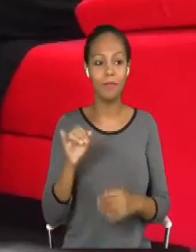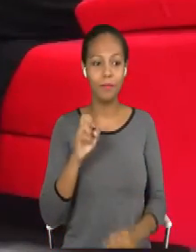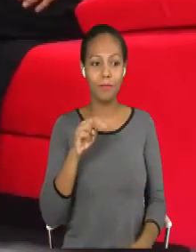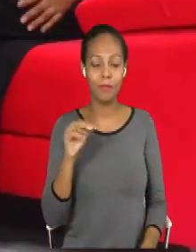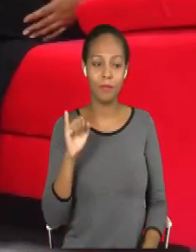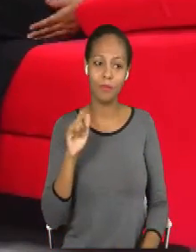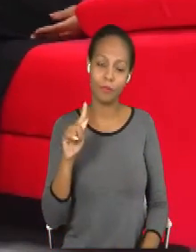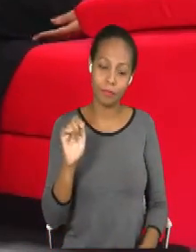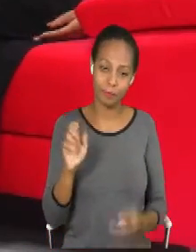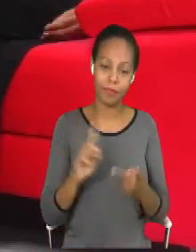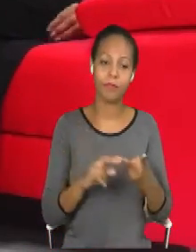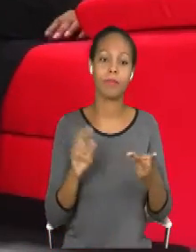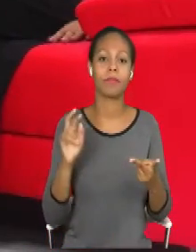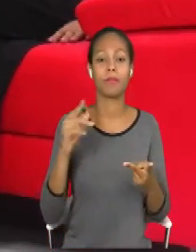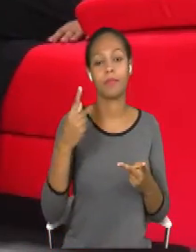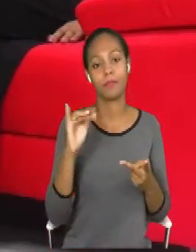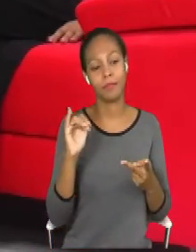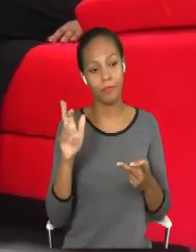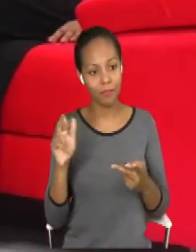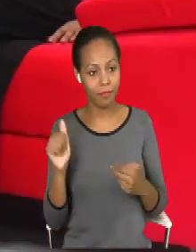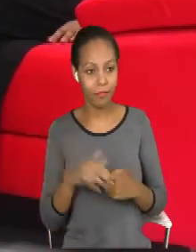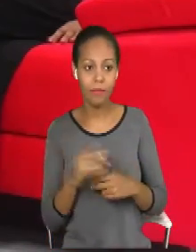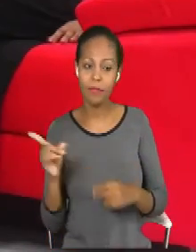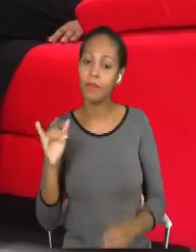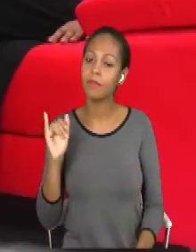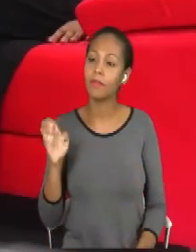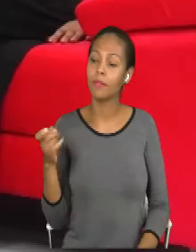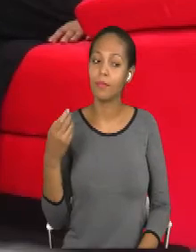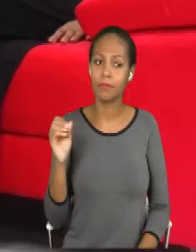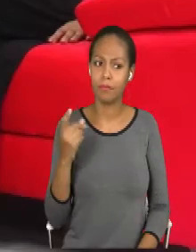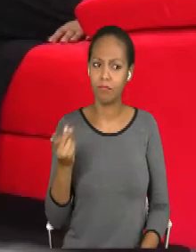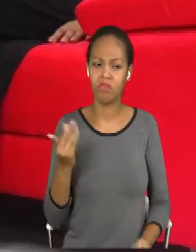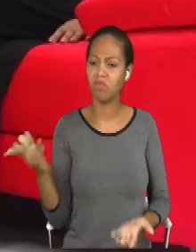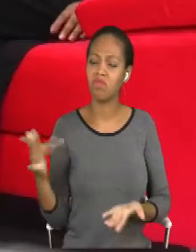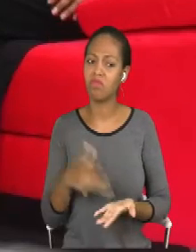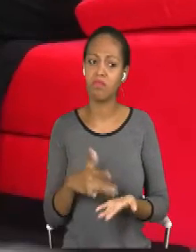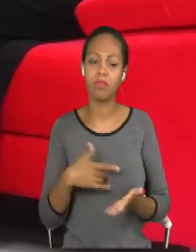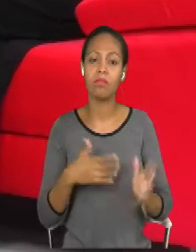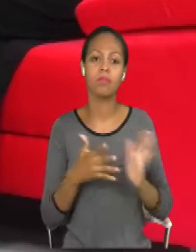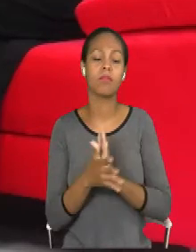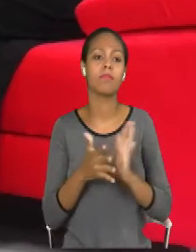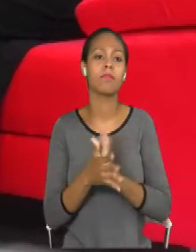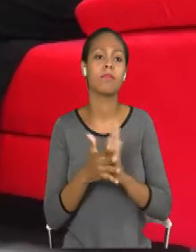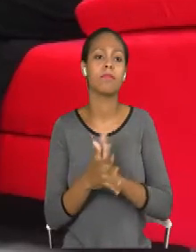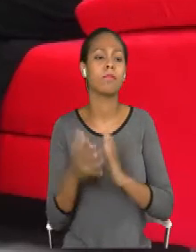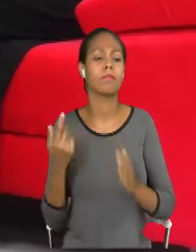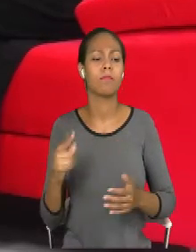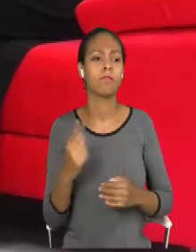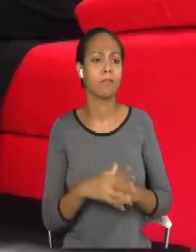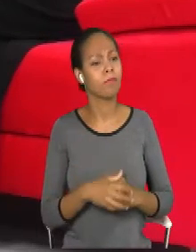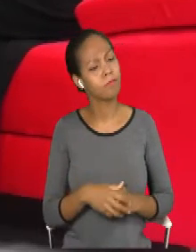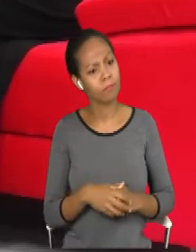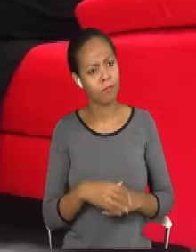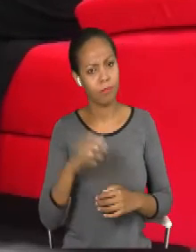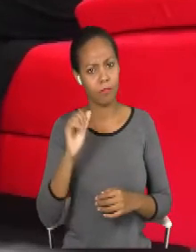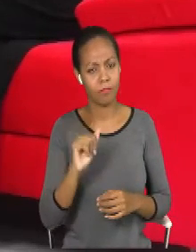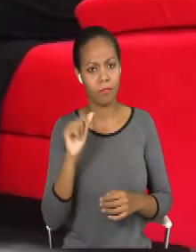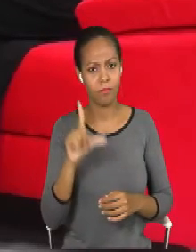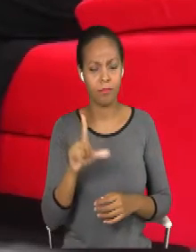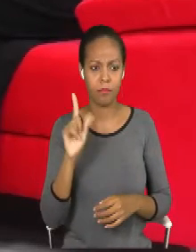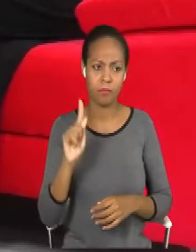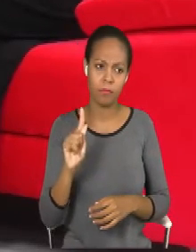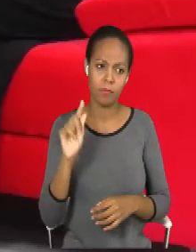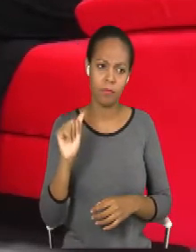¿Cómo están? Bueno, yo les cuento que Diego está aquí porque nos va a hablar acerca de una labor que Alfa, que es